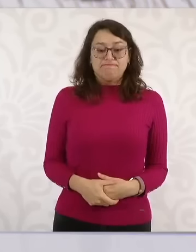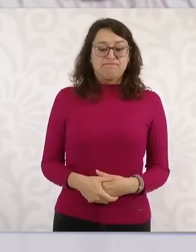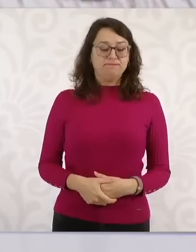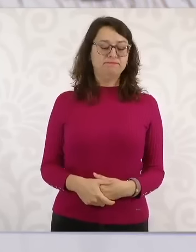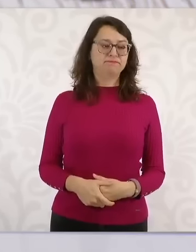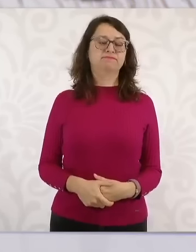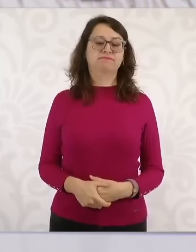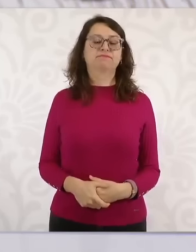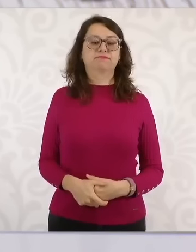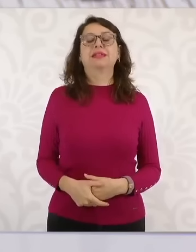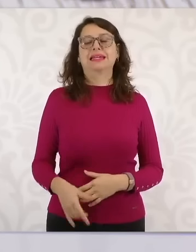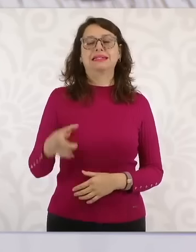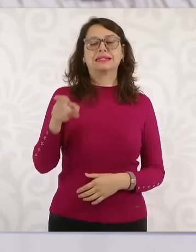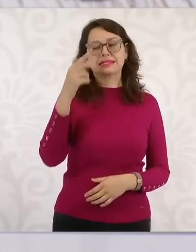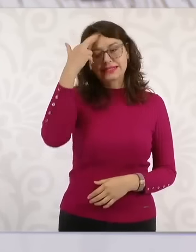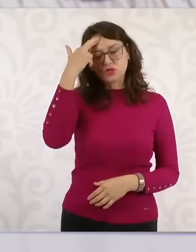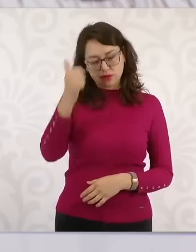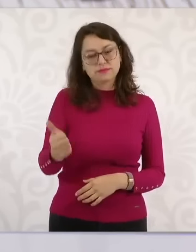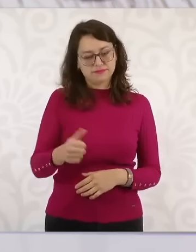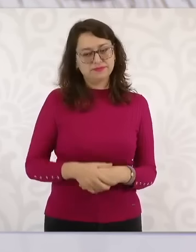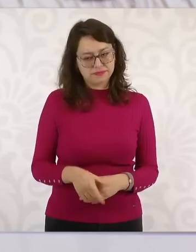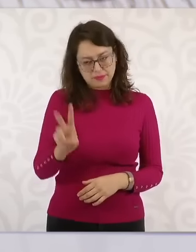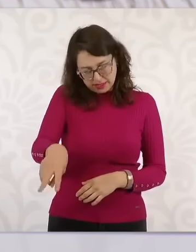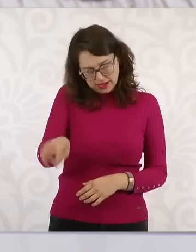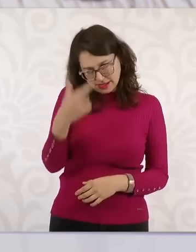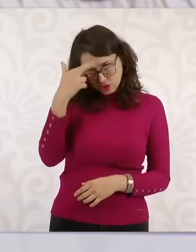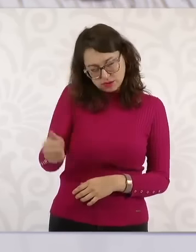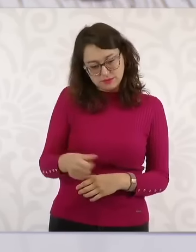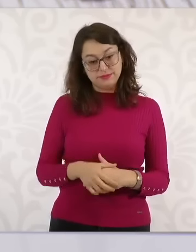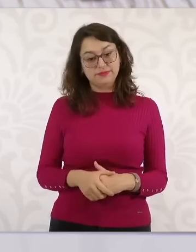es muy complejo. Si nosotros,